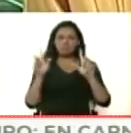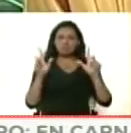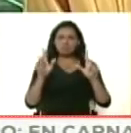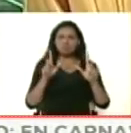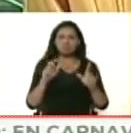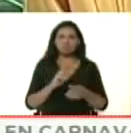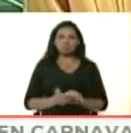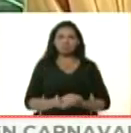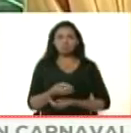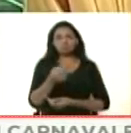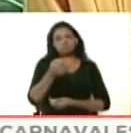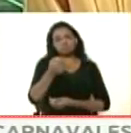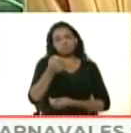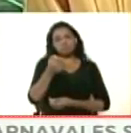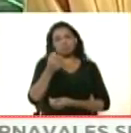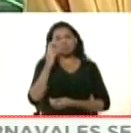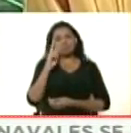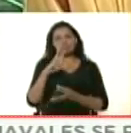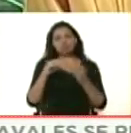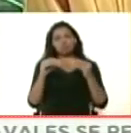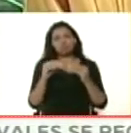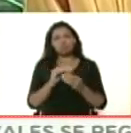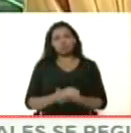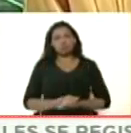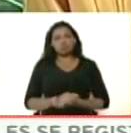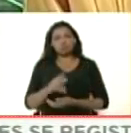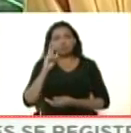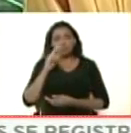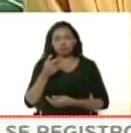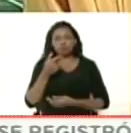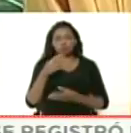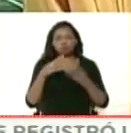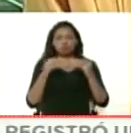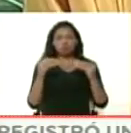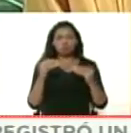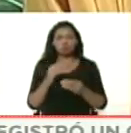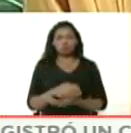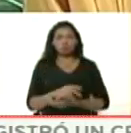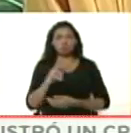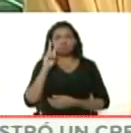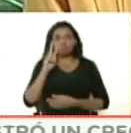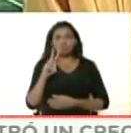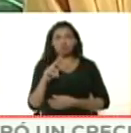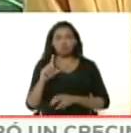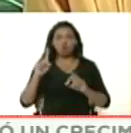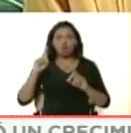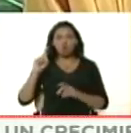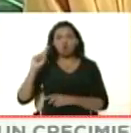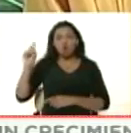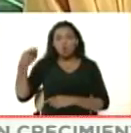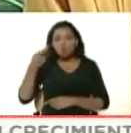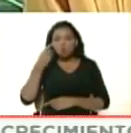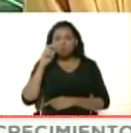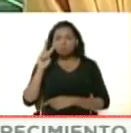Estaba pasando los canales, viendo todos los canales. Yo veo todos los canales de televisión. Estaba viendo PAC, Globovisión.